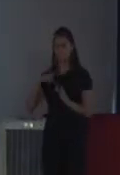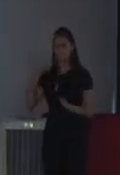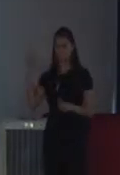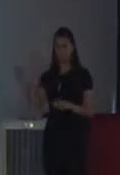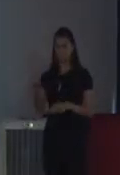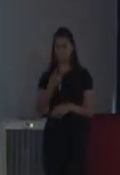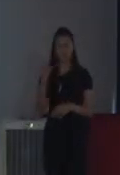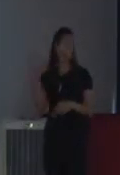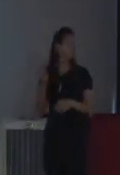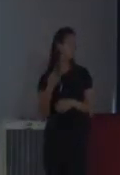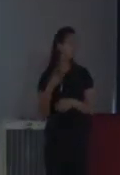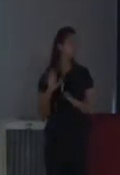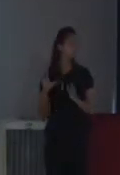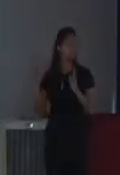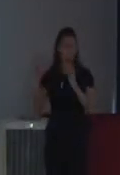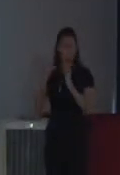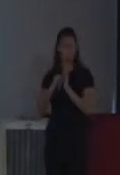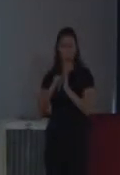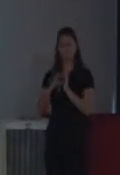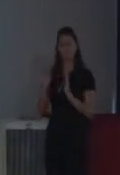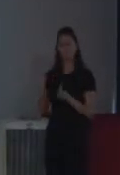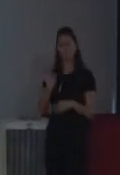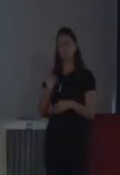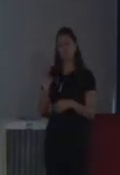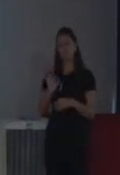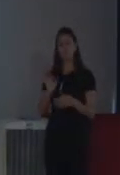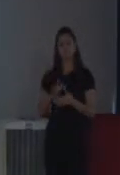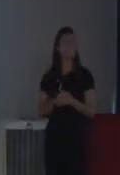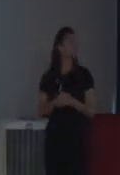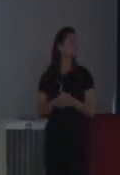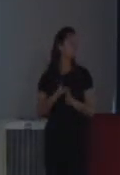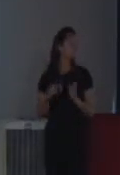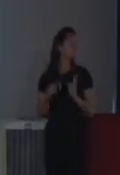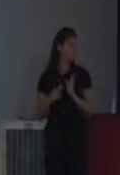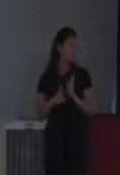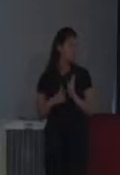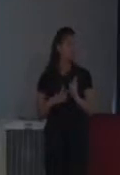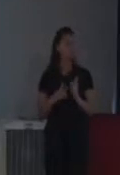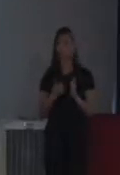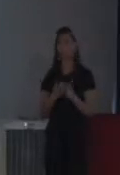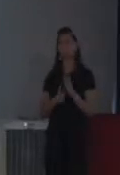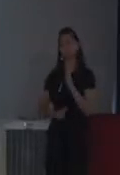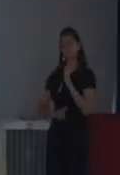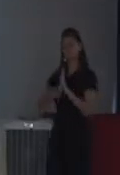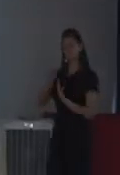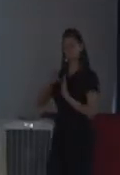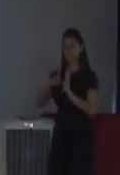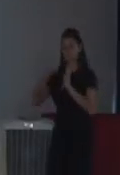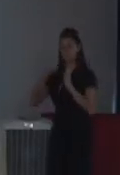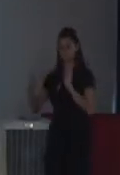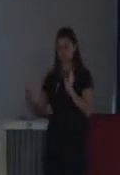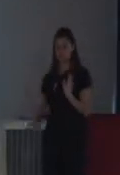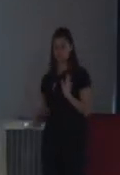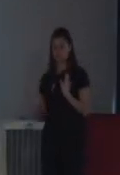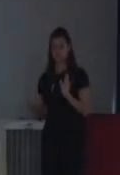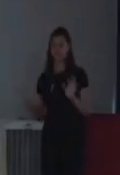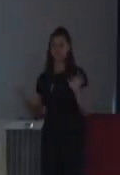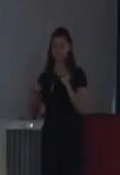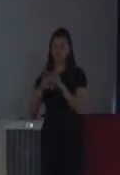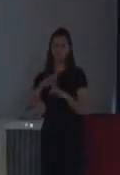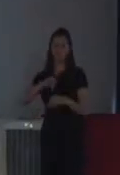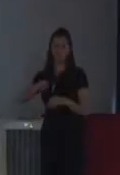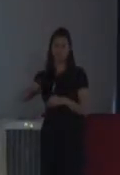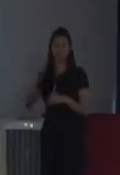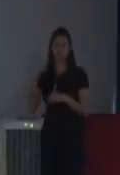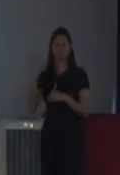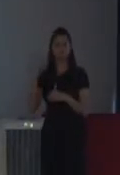hace parte, ¿sí? O por lo menos por medio del cual se desarrolla la Constitución en materia de